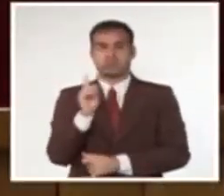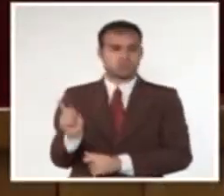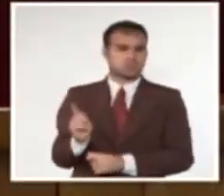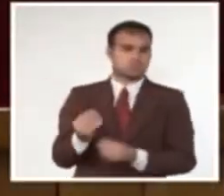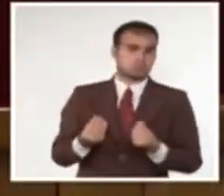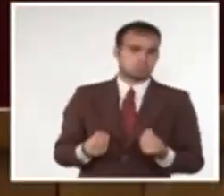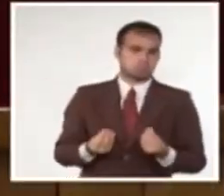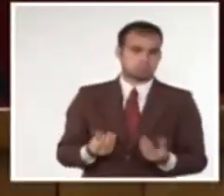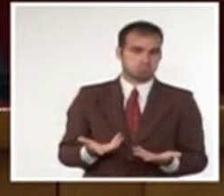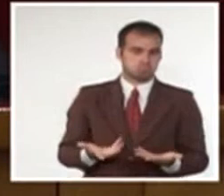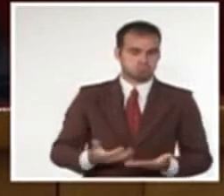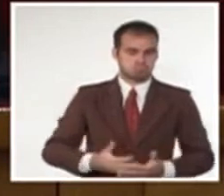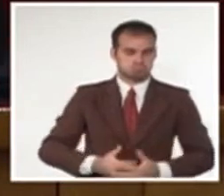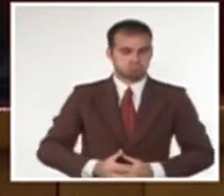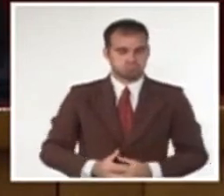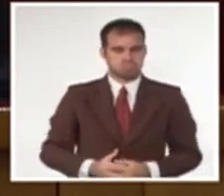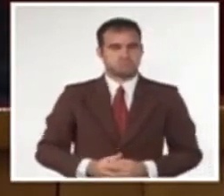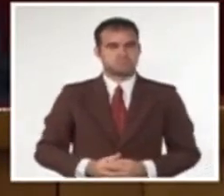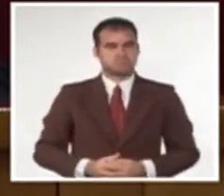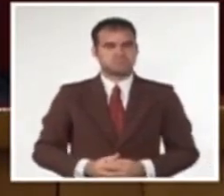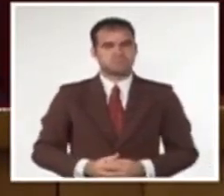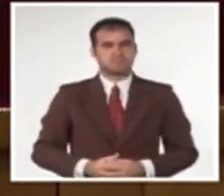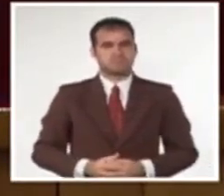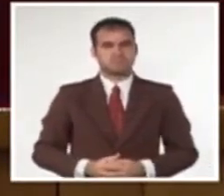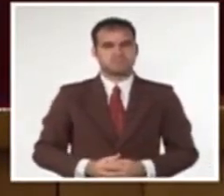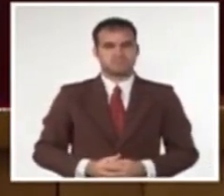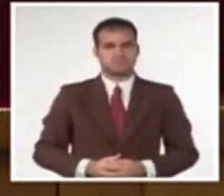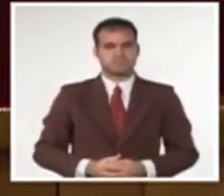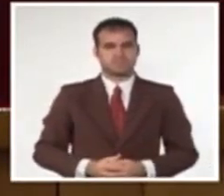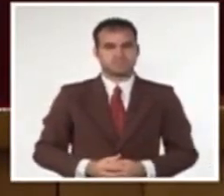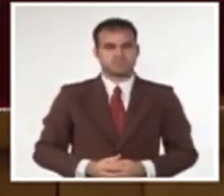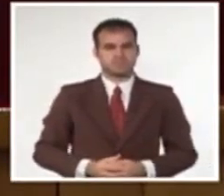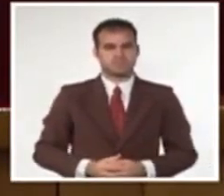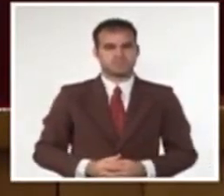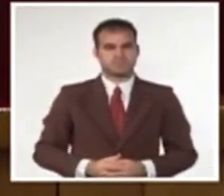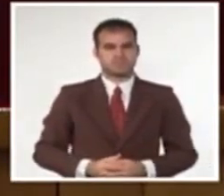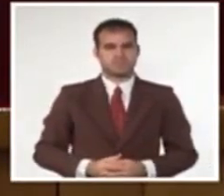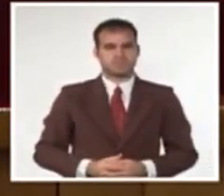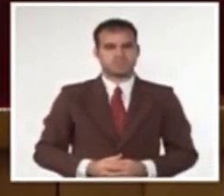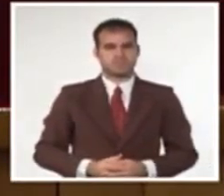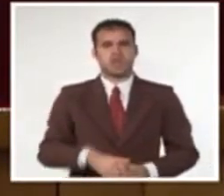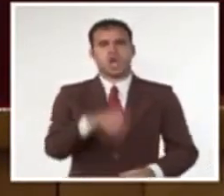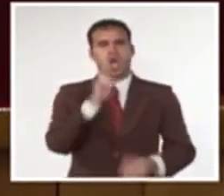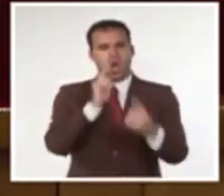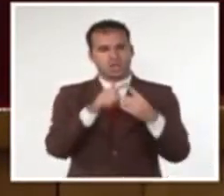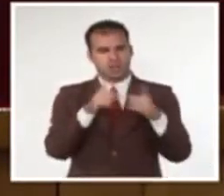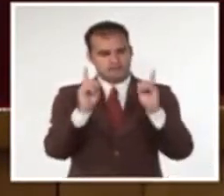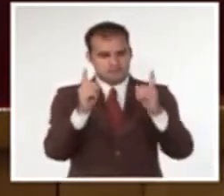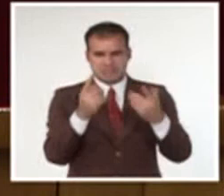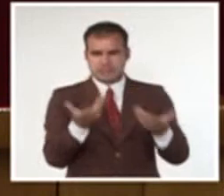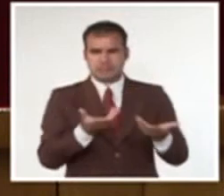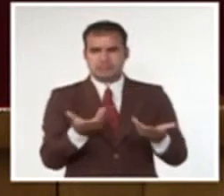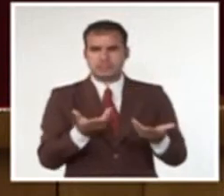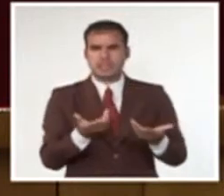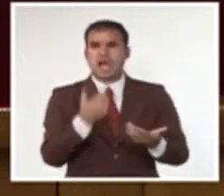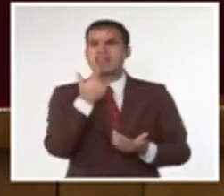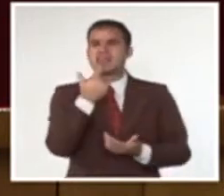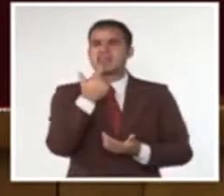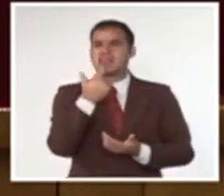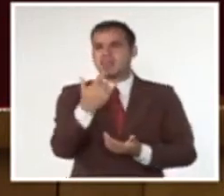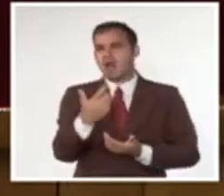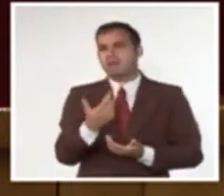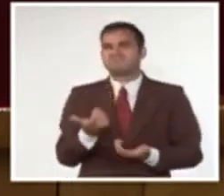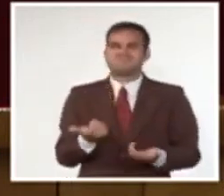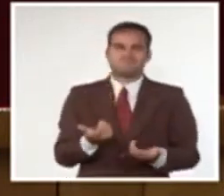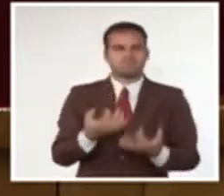ideal democrático. Con intención política e ideológica, se intenta ocultar la trascendencia